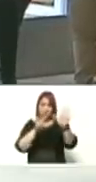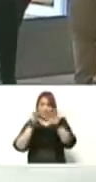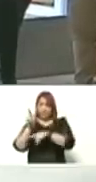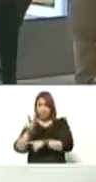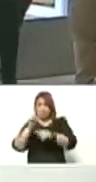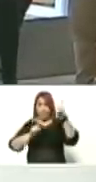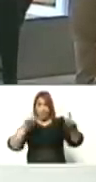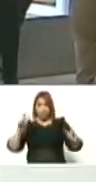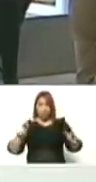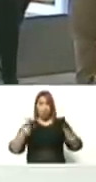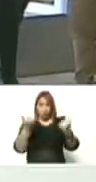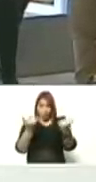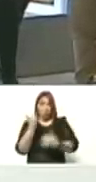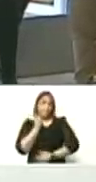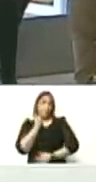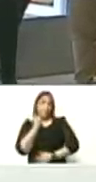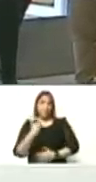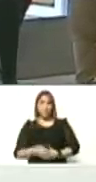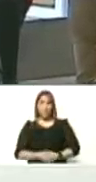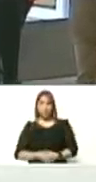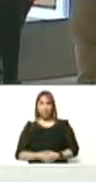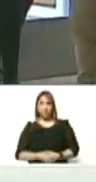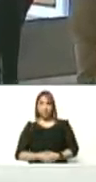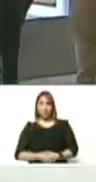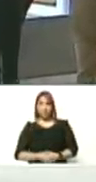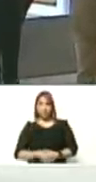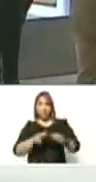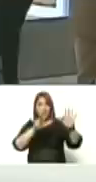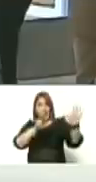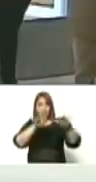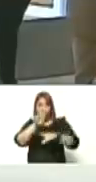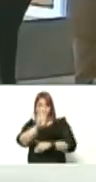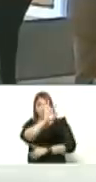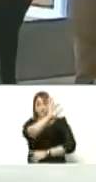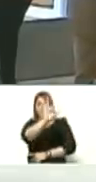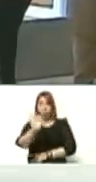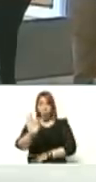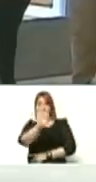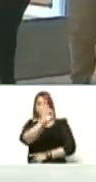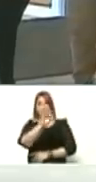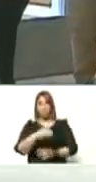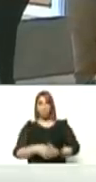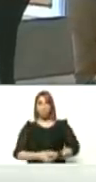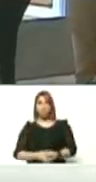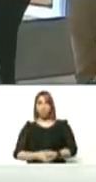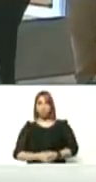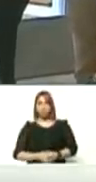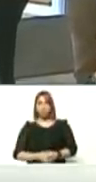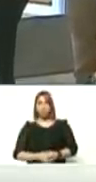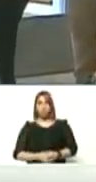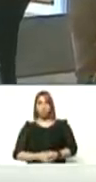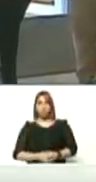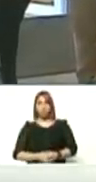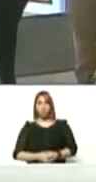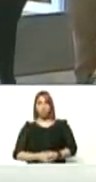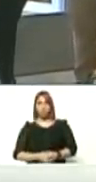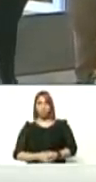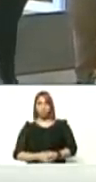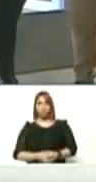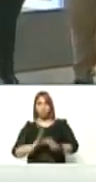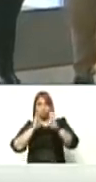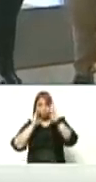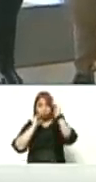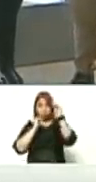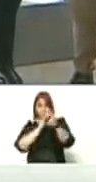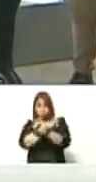5.762 casos activos, dije, ¿verdad? El 84% están, bueno, siendo atendidos